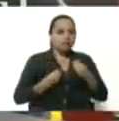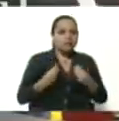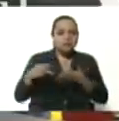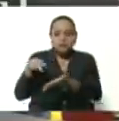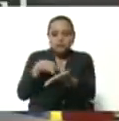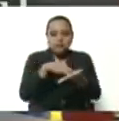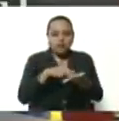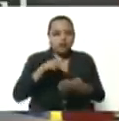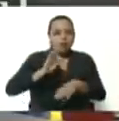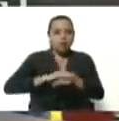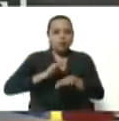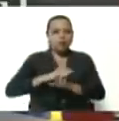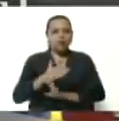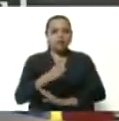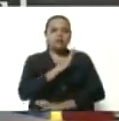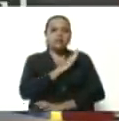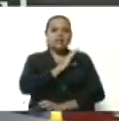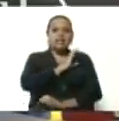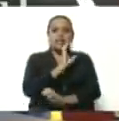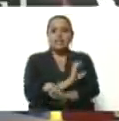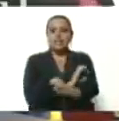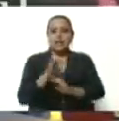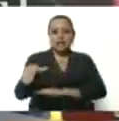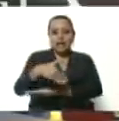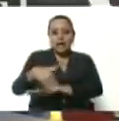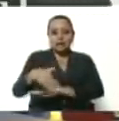tiene energía de calle, pues.